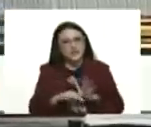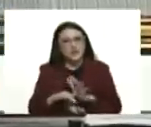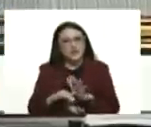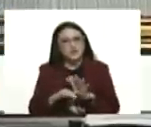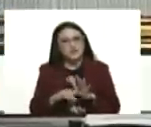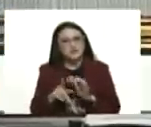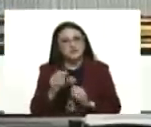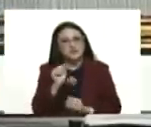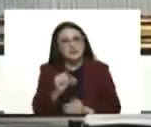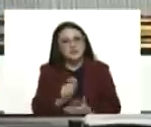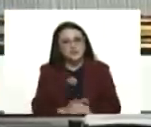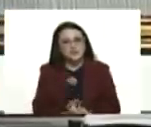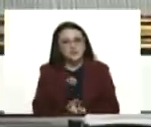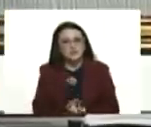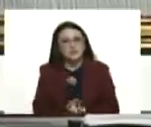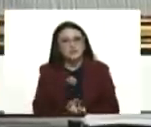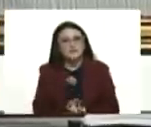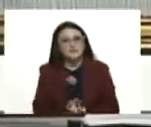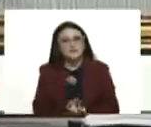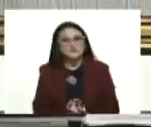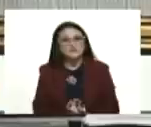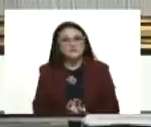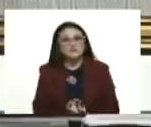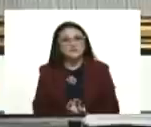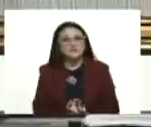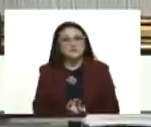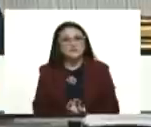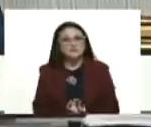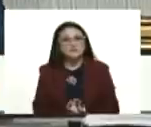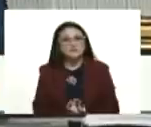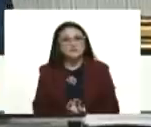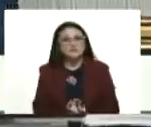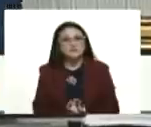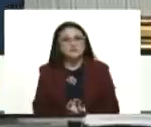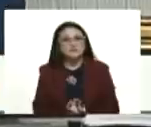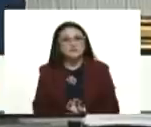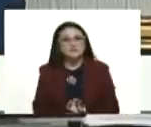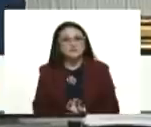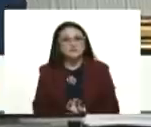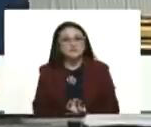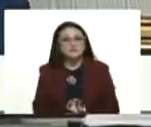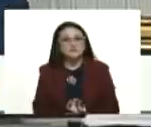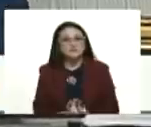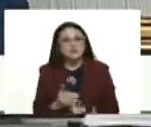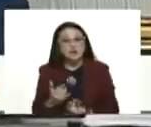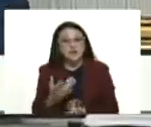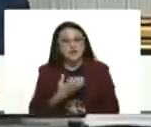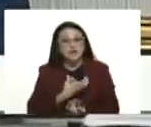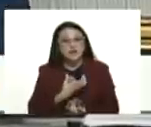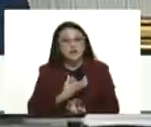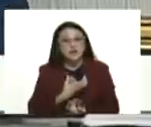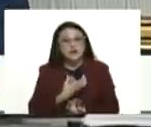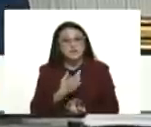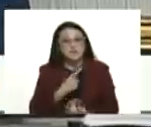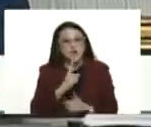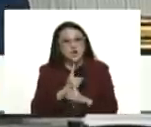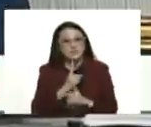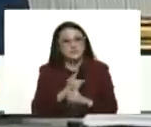traidores, no son otra cosa que eso. Pues este alcalde, que después, por cierto, compitió